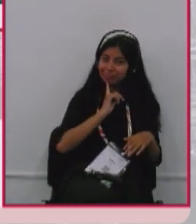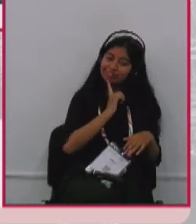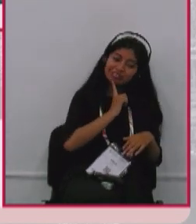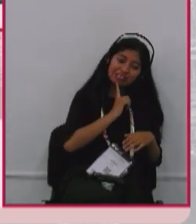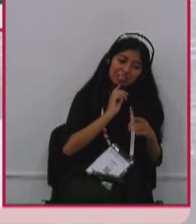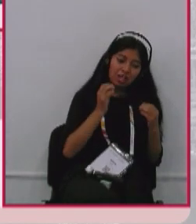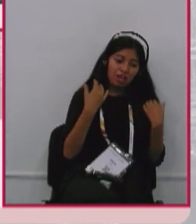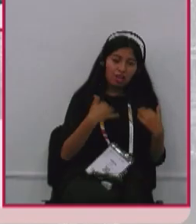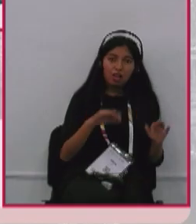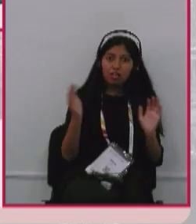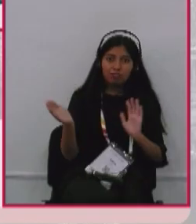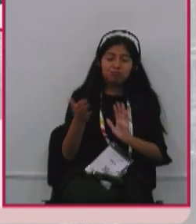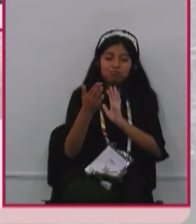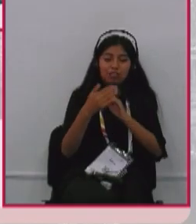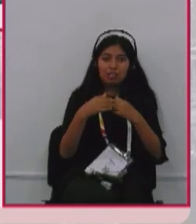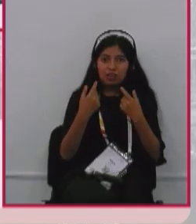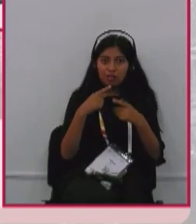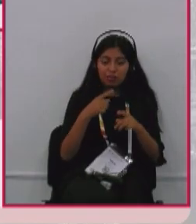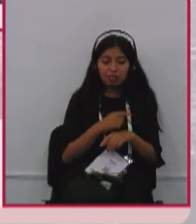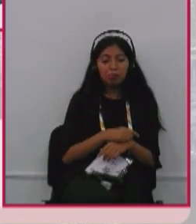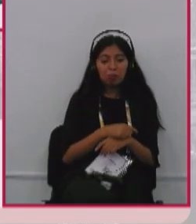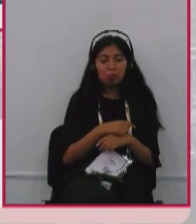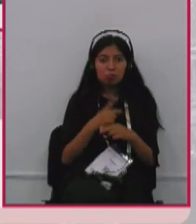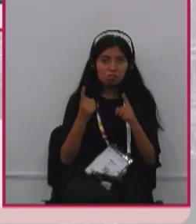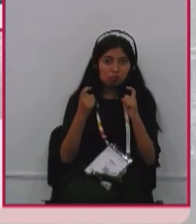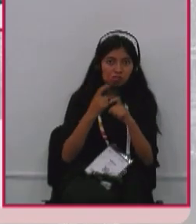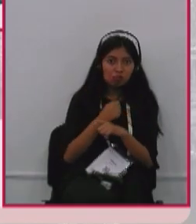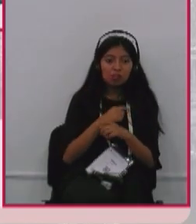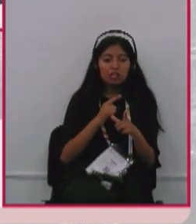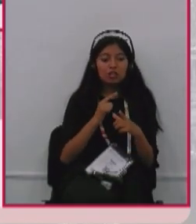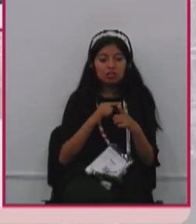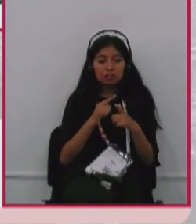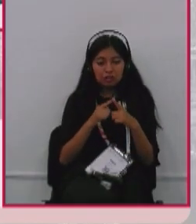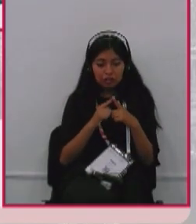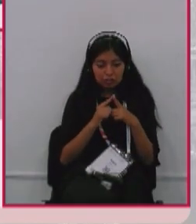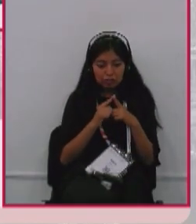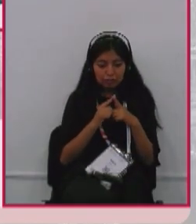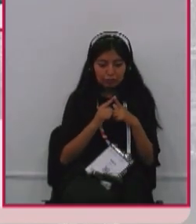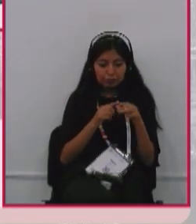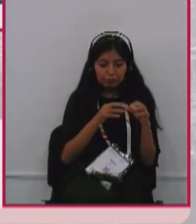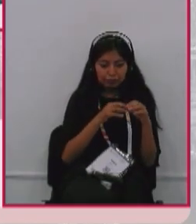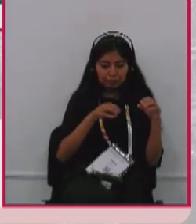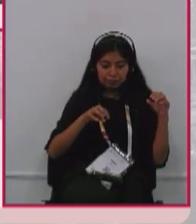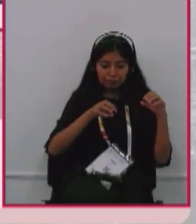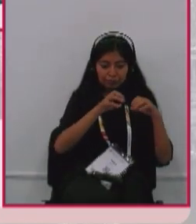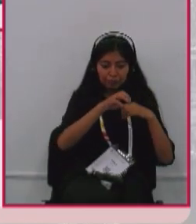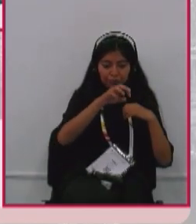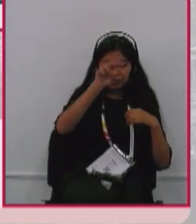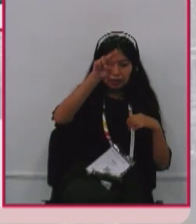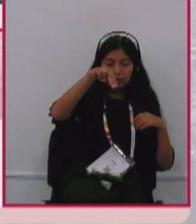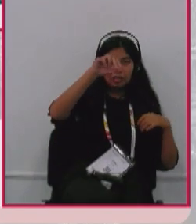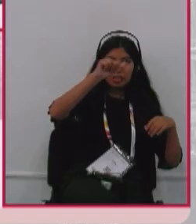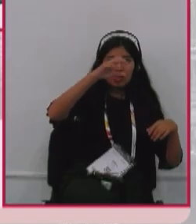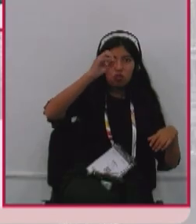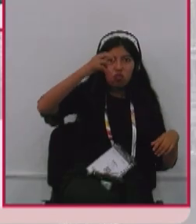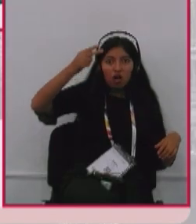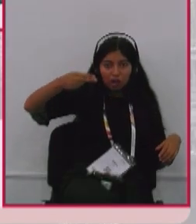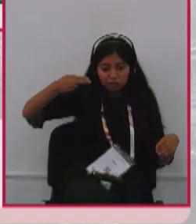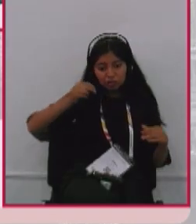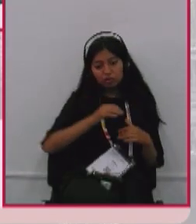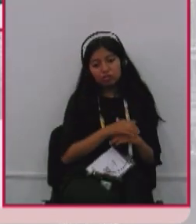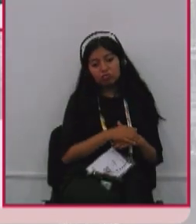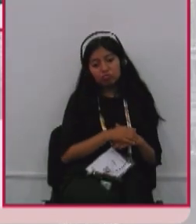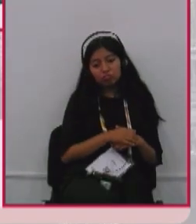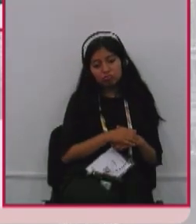un reto, ¿no? Entonces, dosificamos hidróxido de sodio,